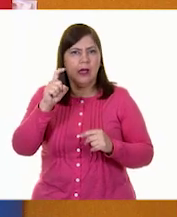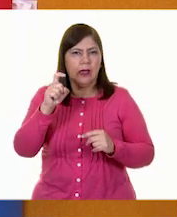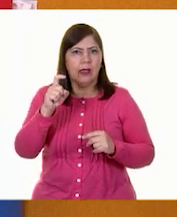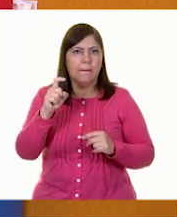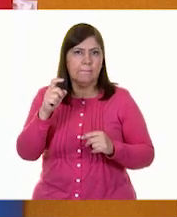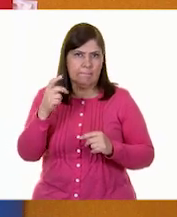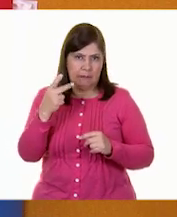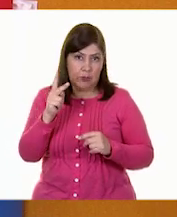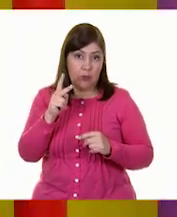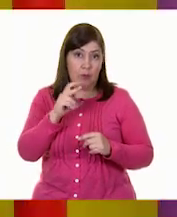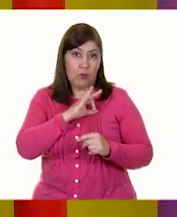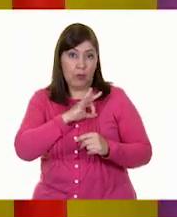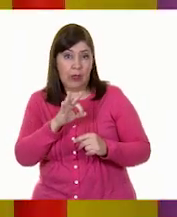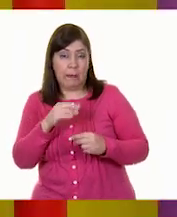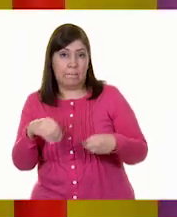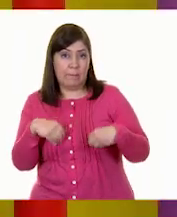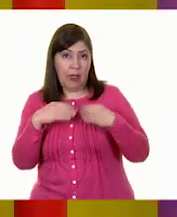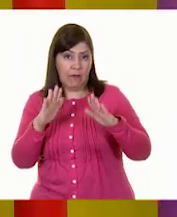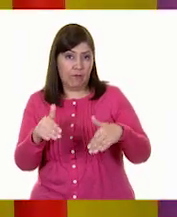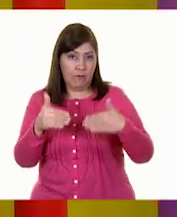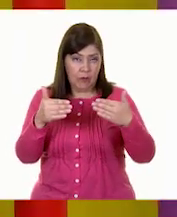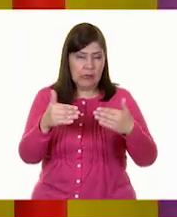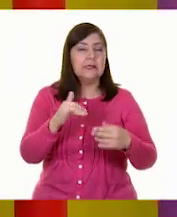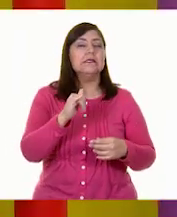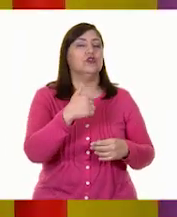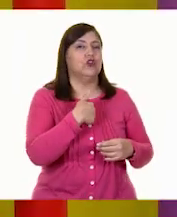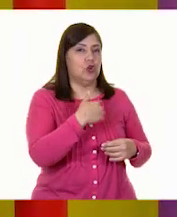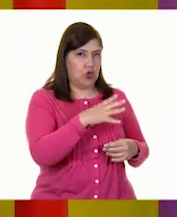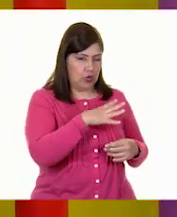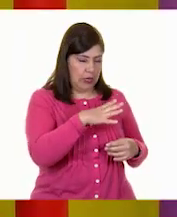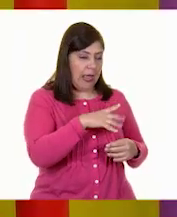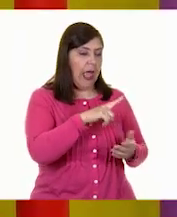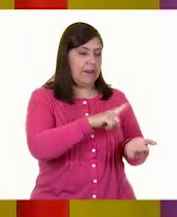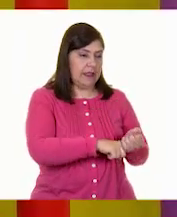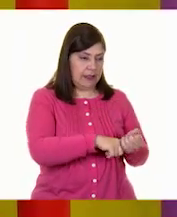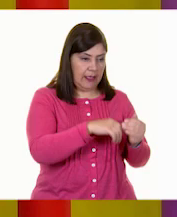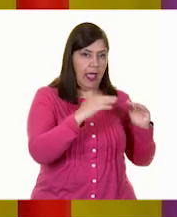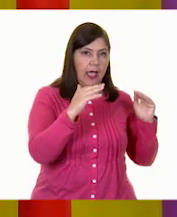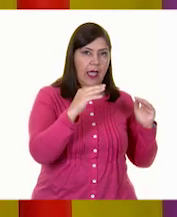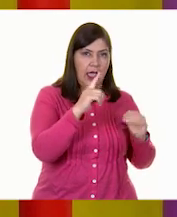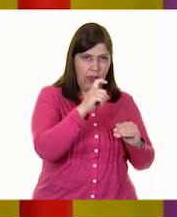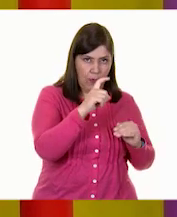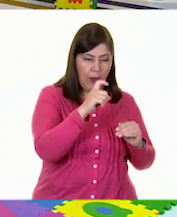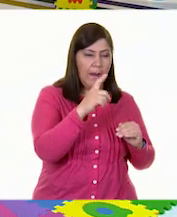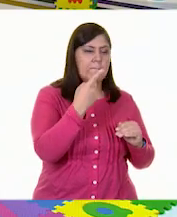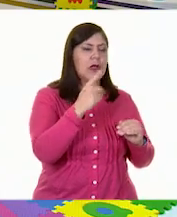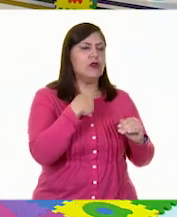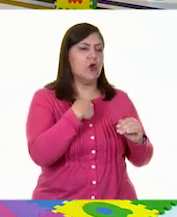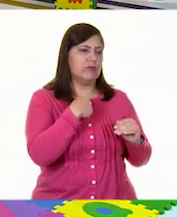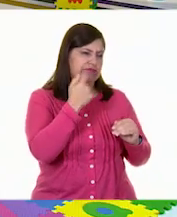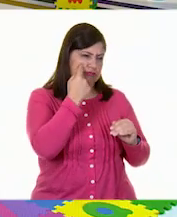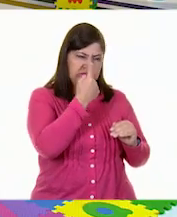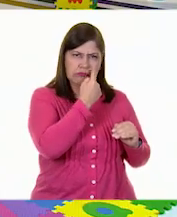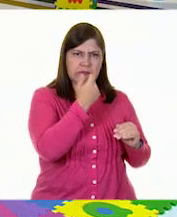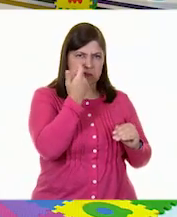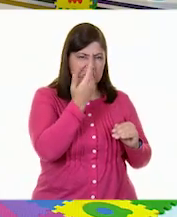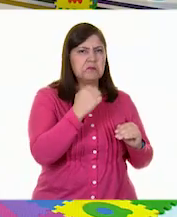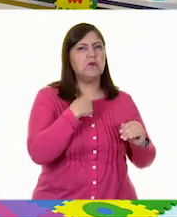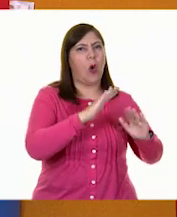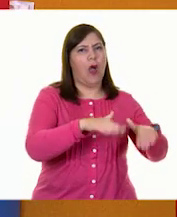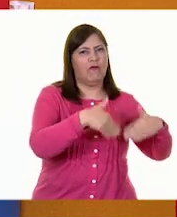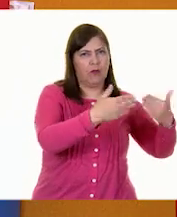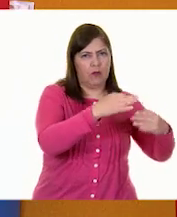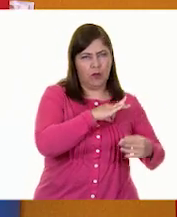que también puede estar fuera del agua. Estoy en el agua, pero si quisiera, afuera estaría.